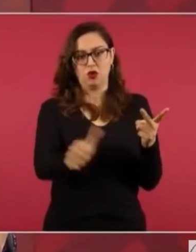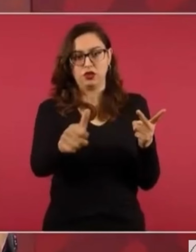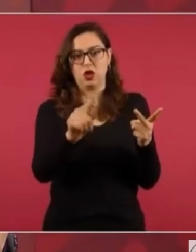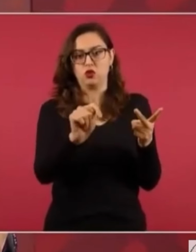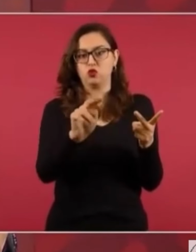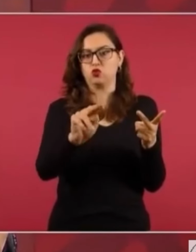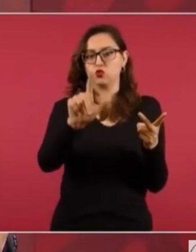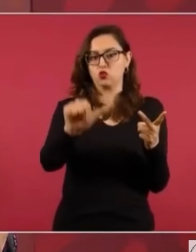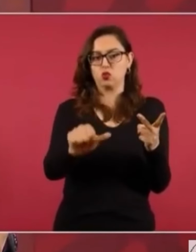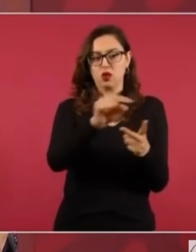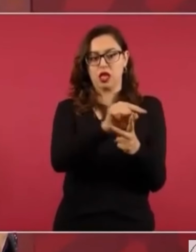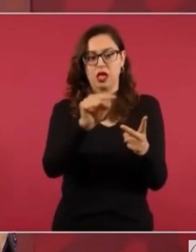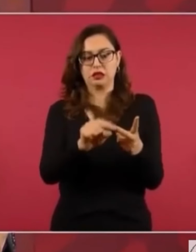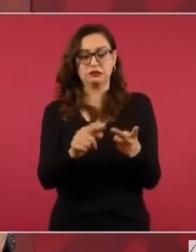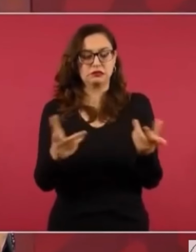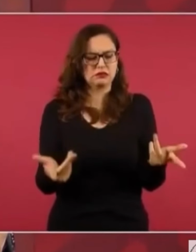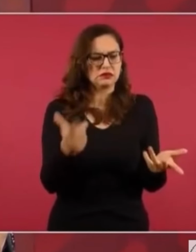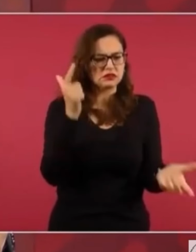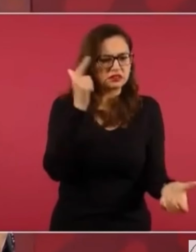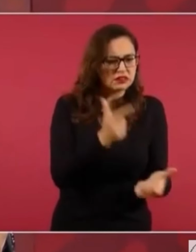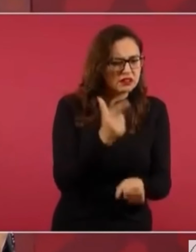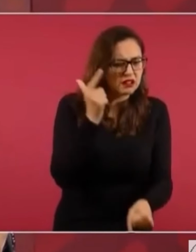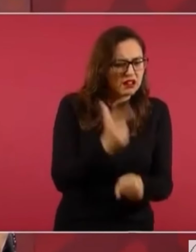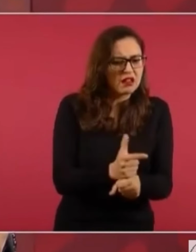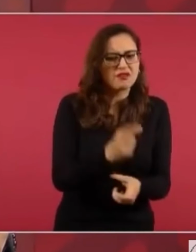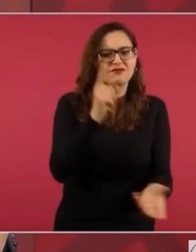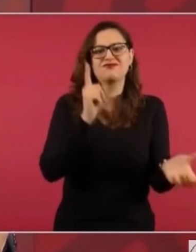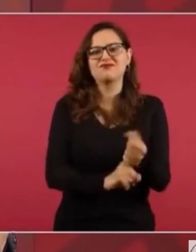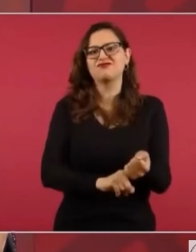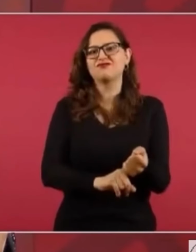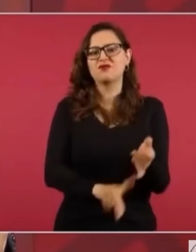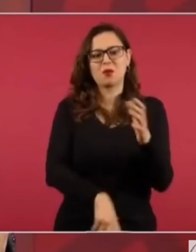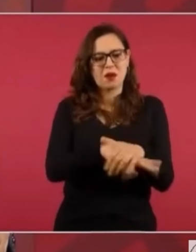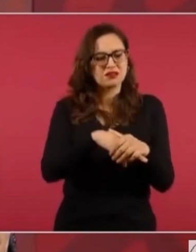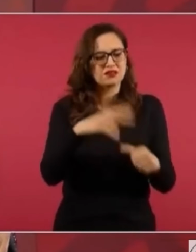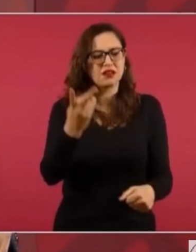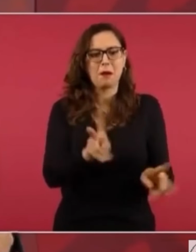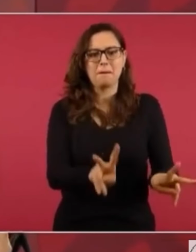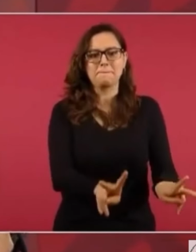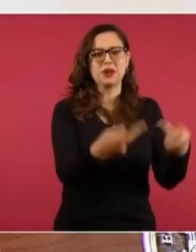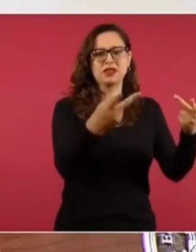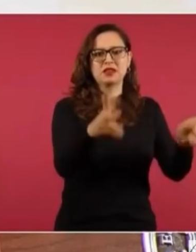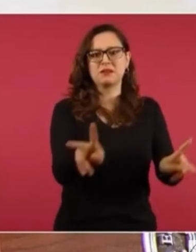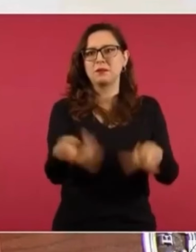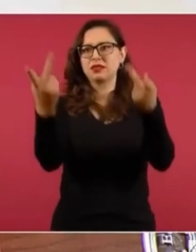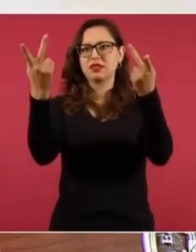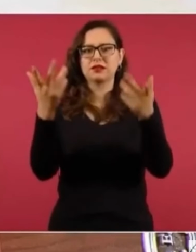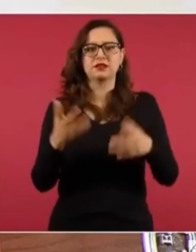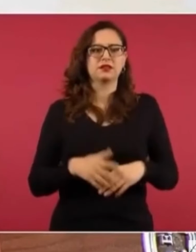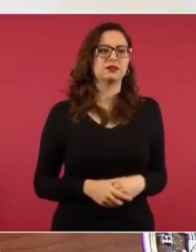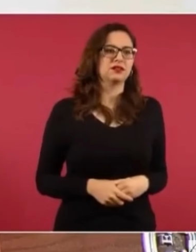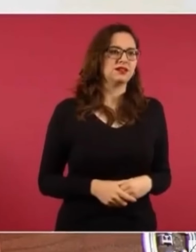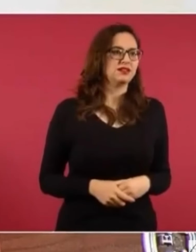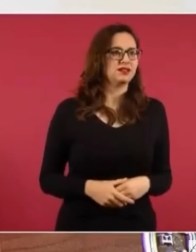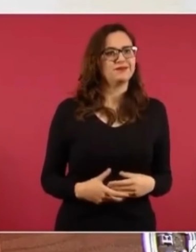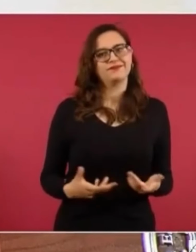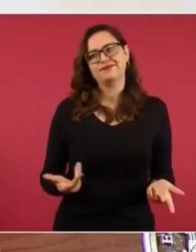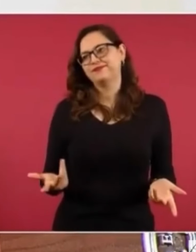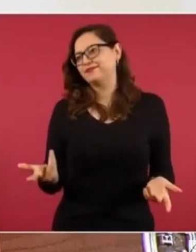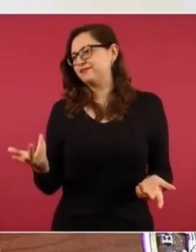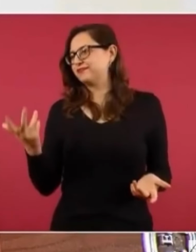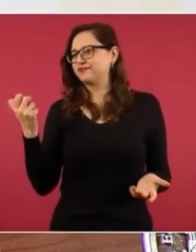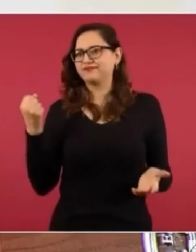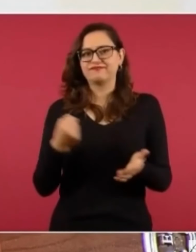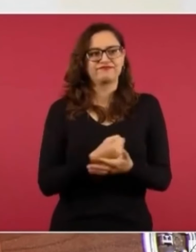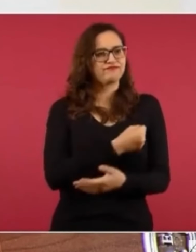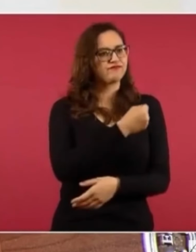Dios estamos adquiriendo y aprovecho para decirle a los que se quedaron con esas plantas que las vendieron unos meses